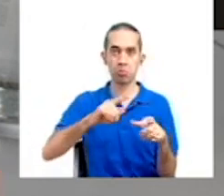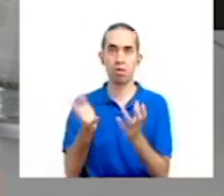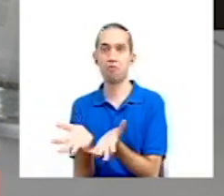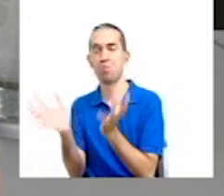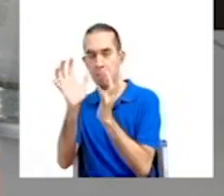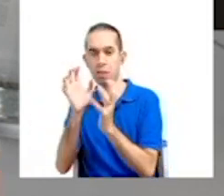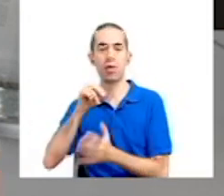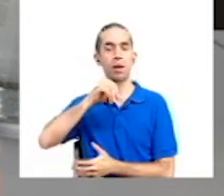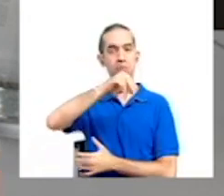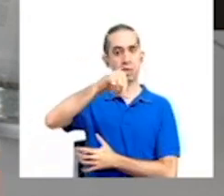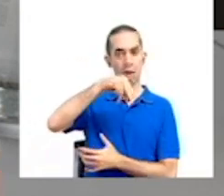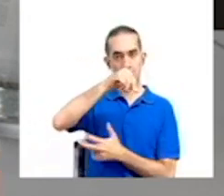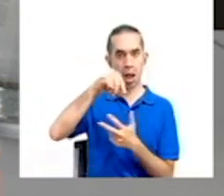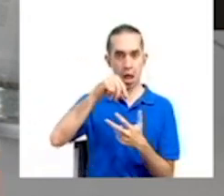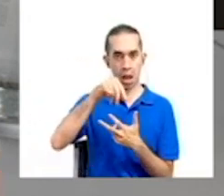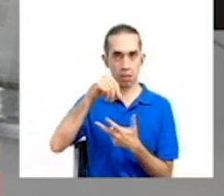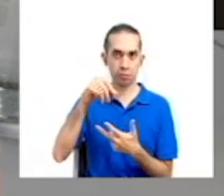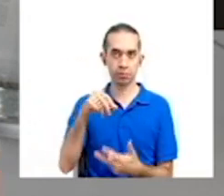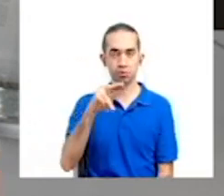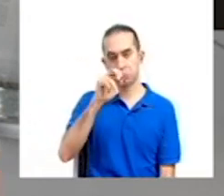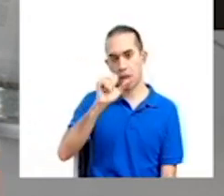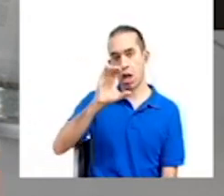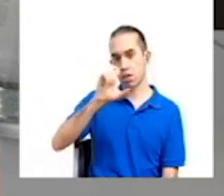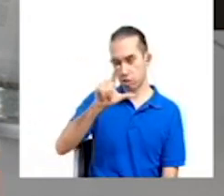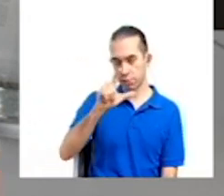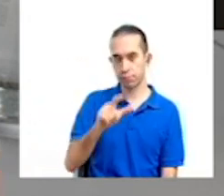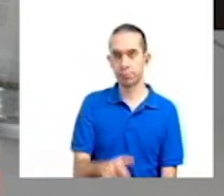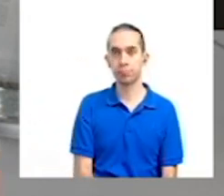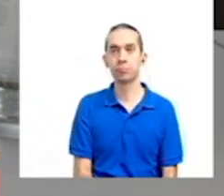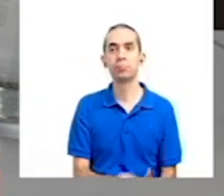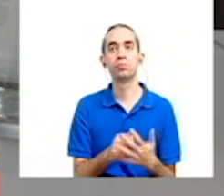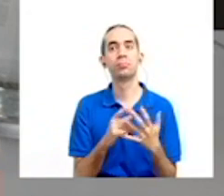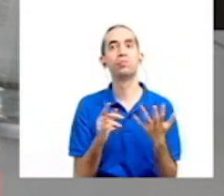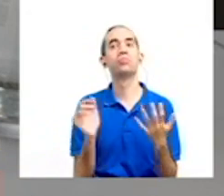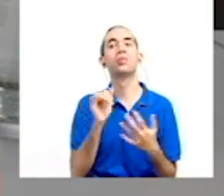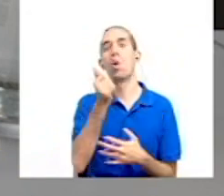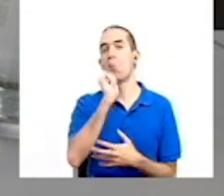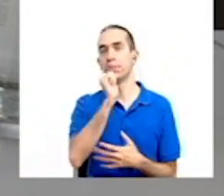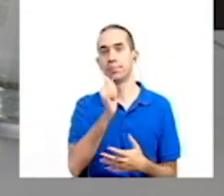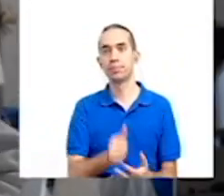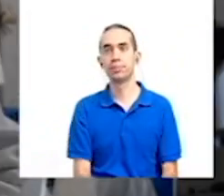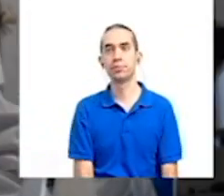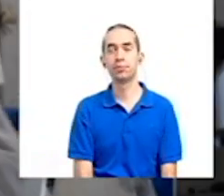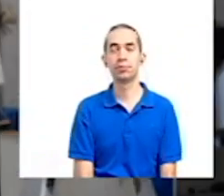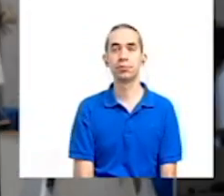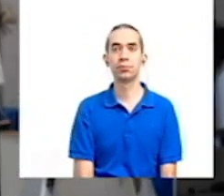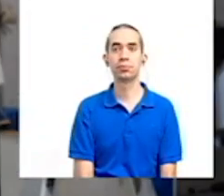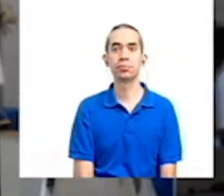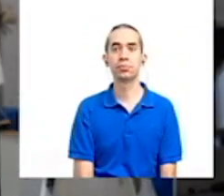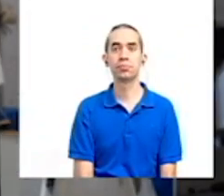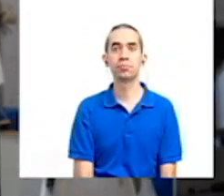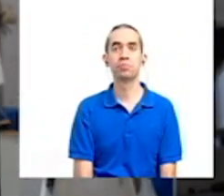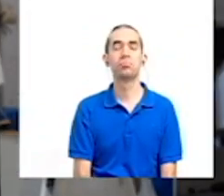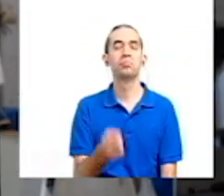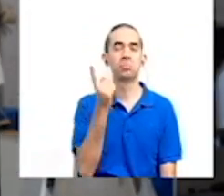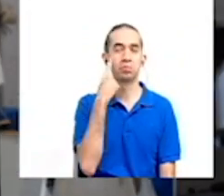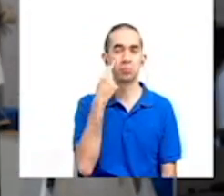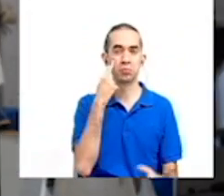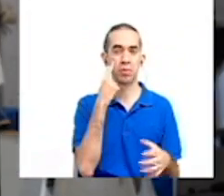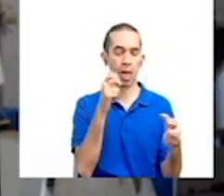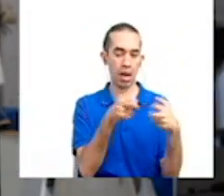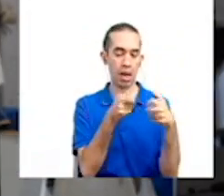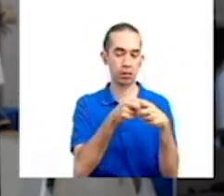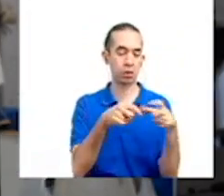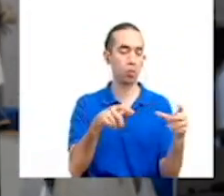de cocina o cloruro de sodio y agua. Y un circuito que simplemente